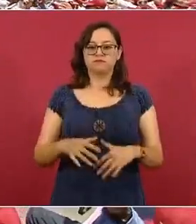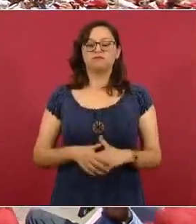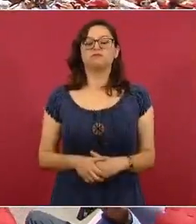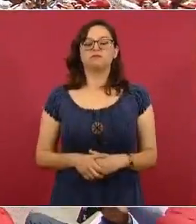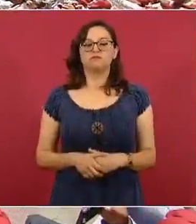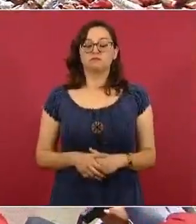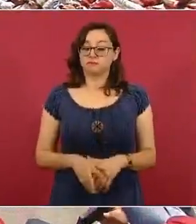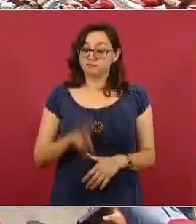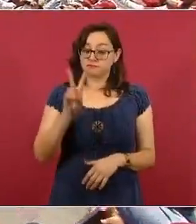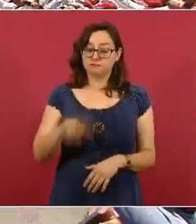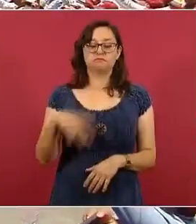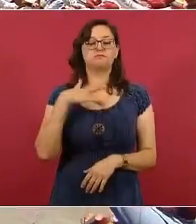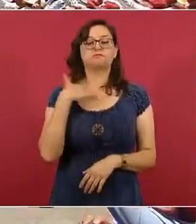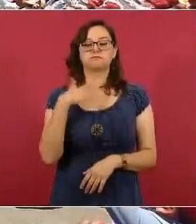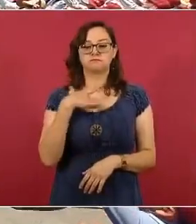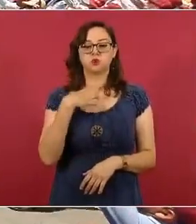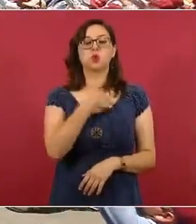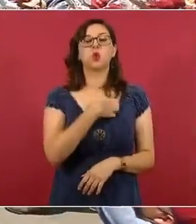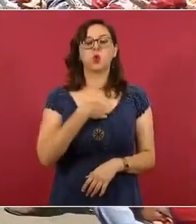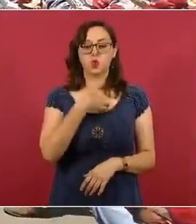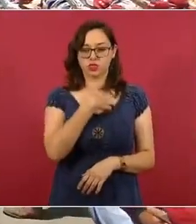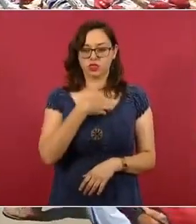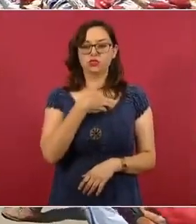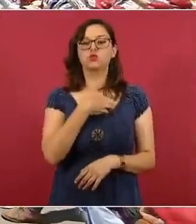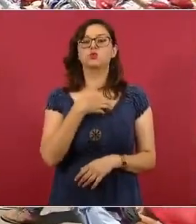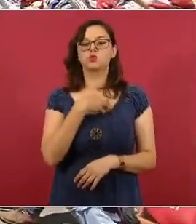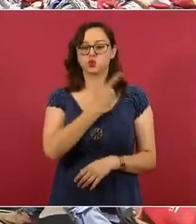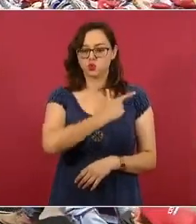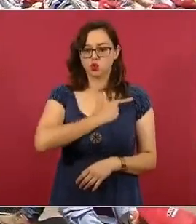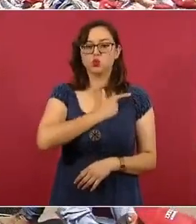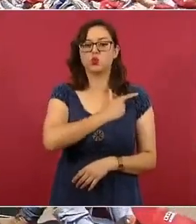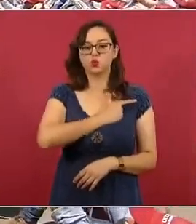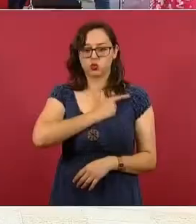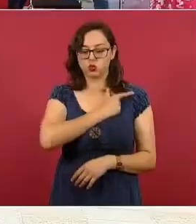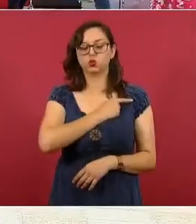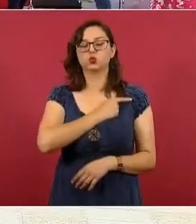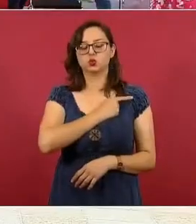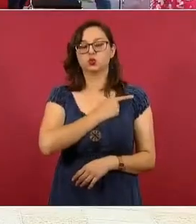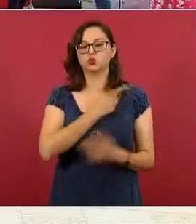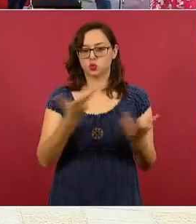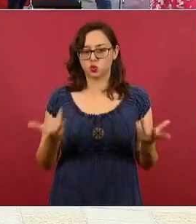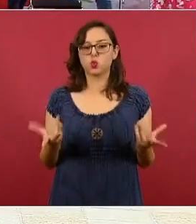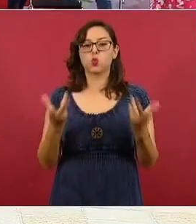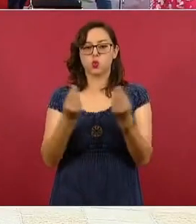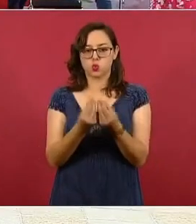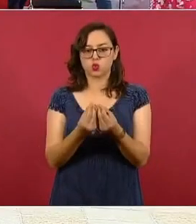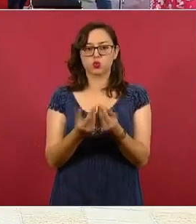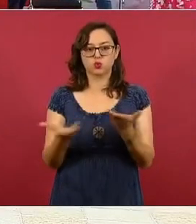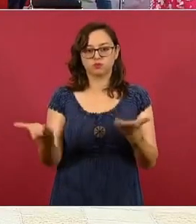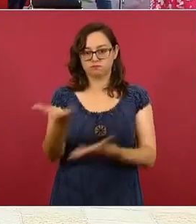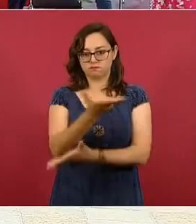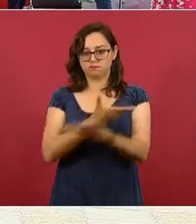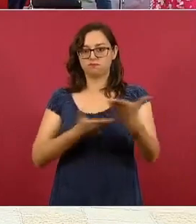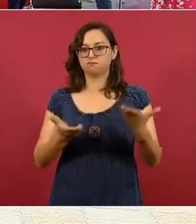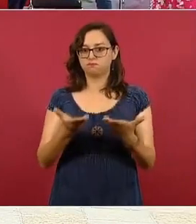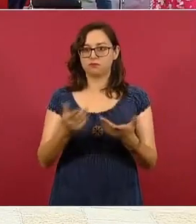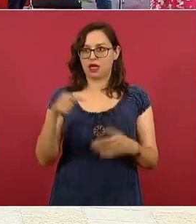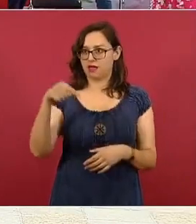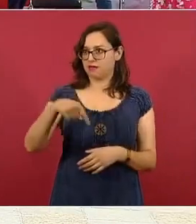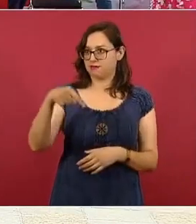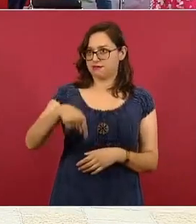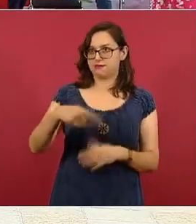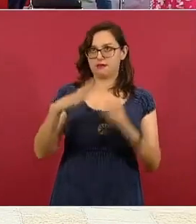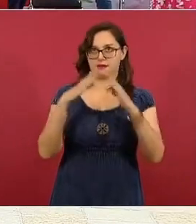con ustedes, el que visiten este patio central